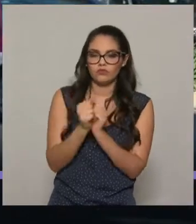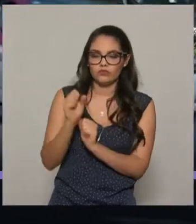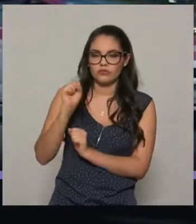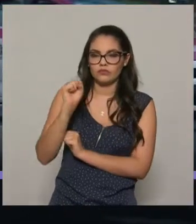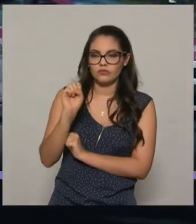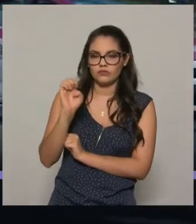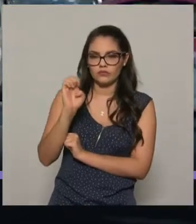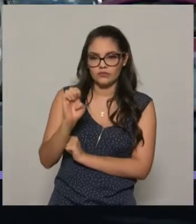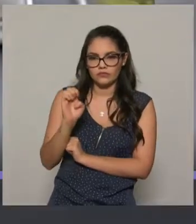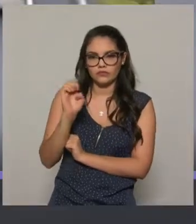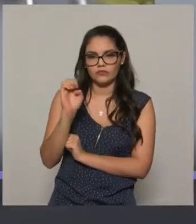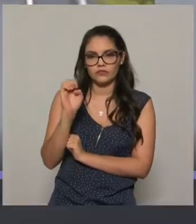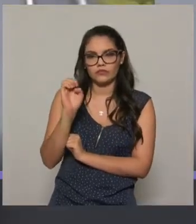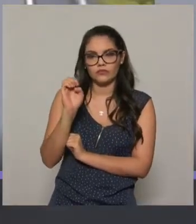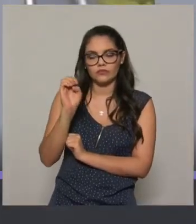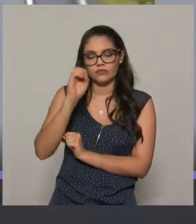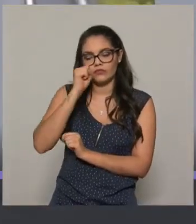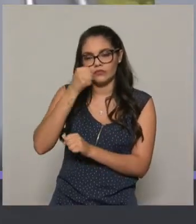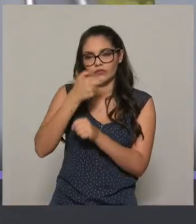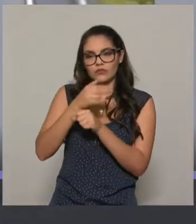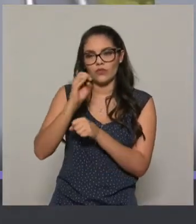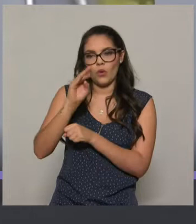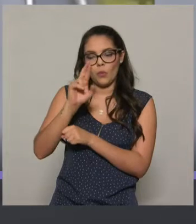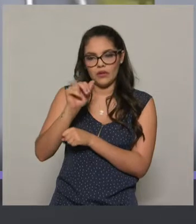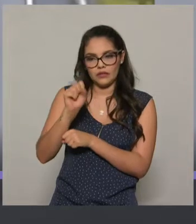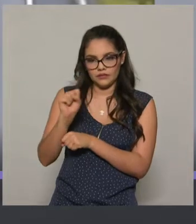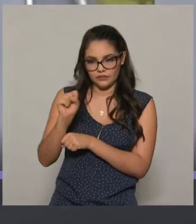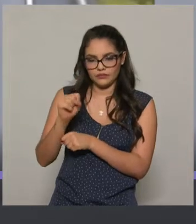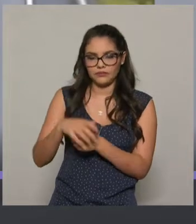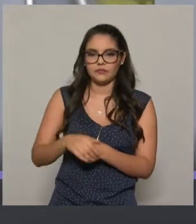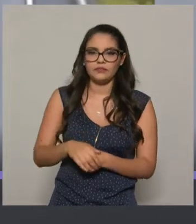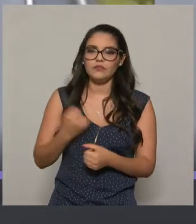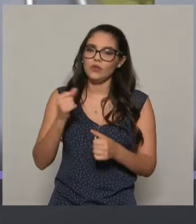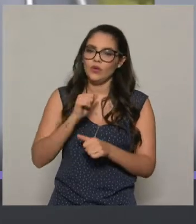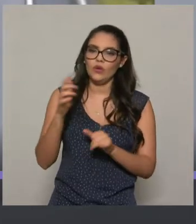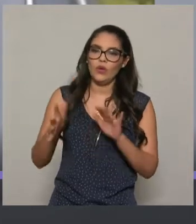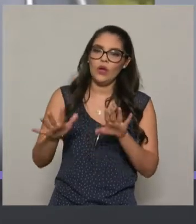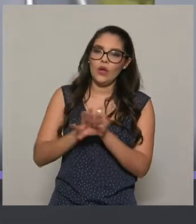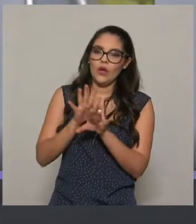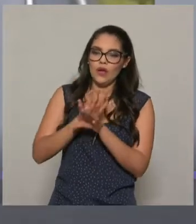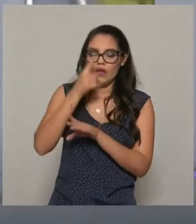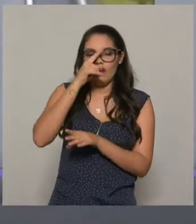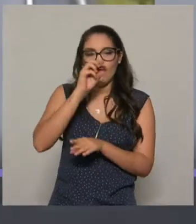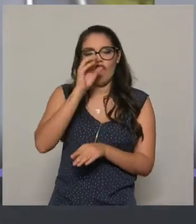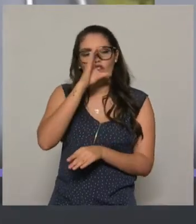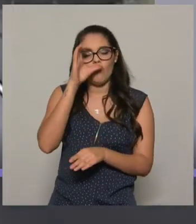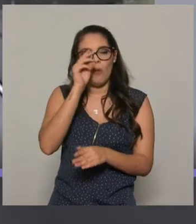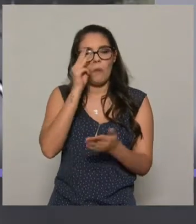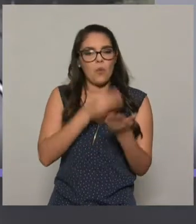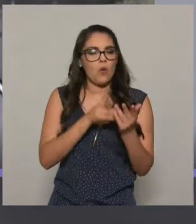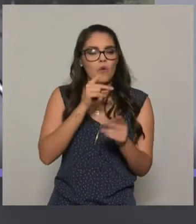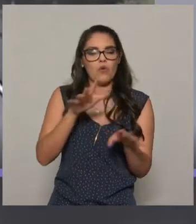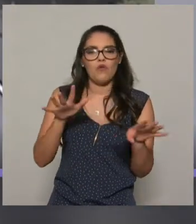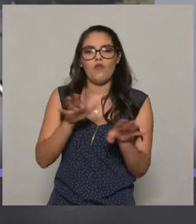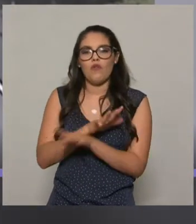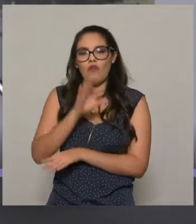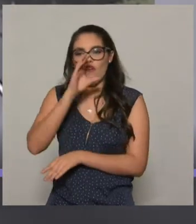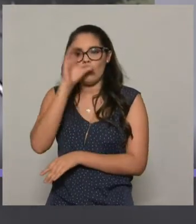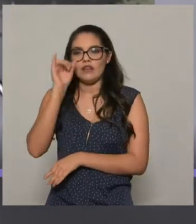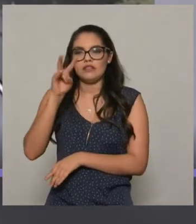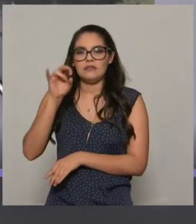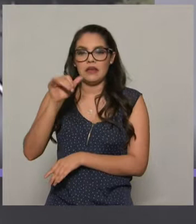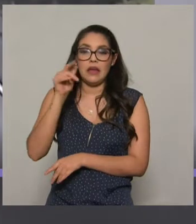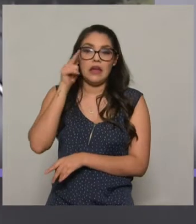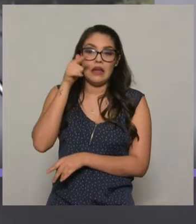Obras y Servicios. Y al mismo tiempo hicimos un cambio en el programa de fotomultas a fotocívicas y se reubicaron las cámaras y radares